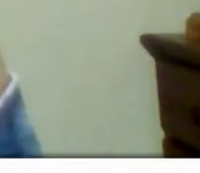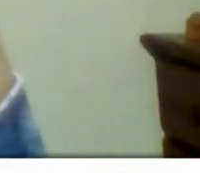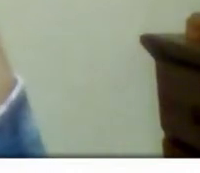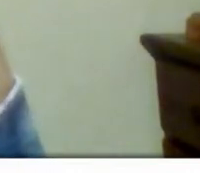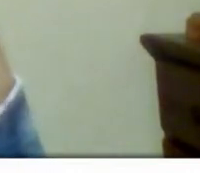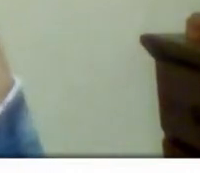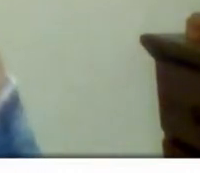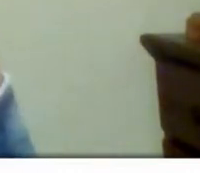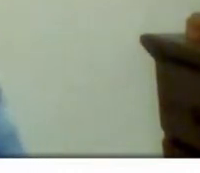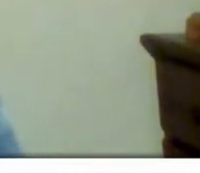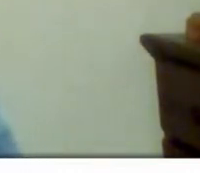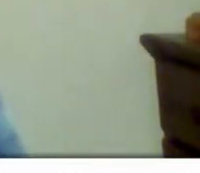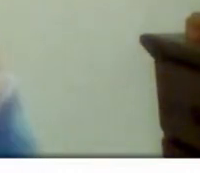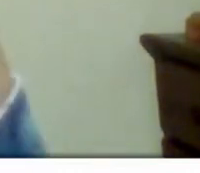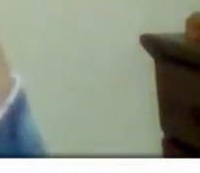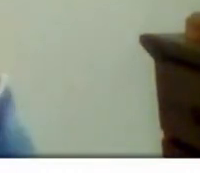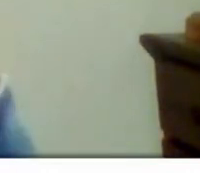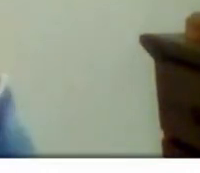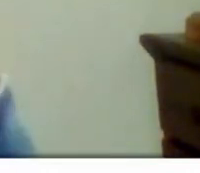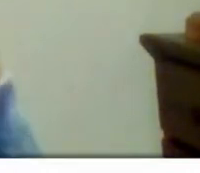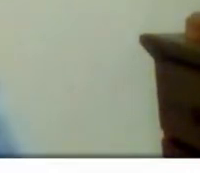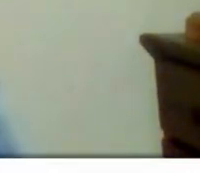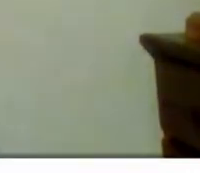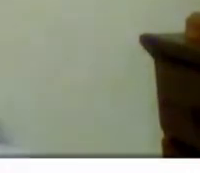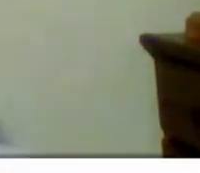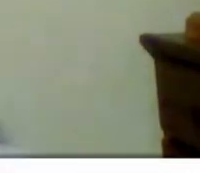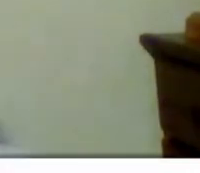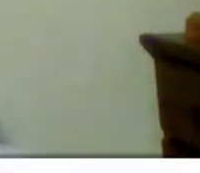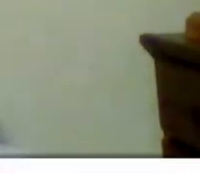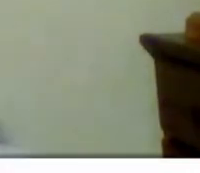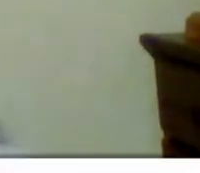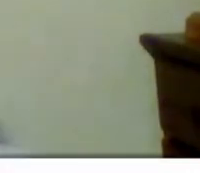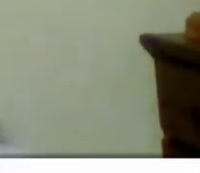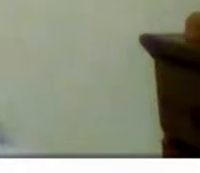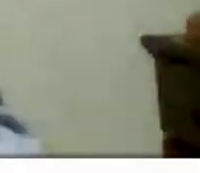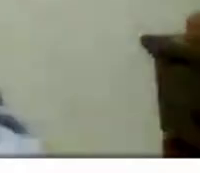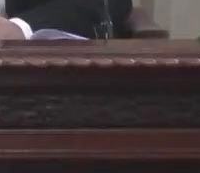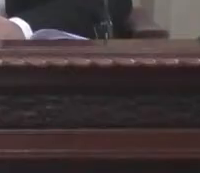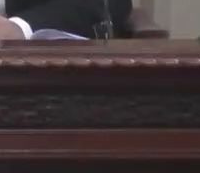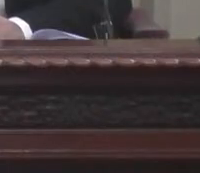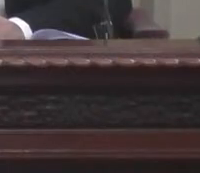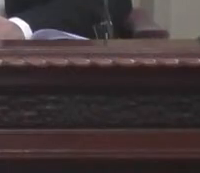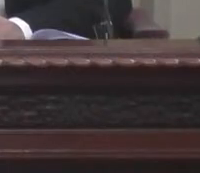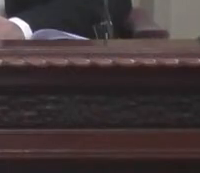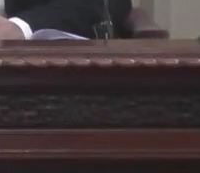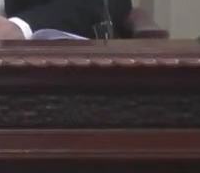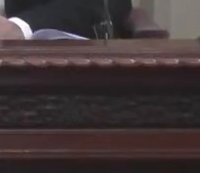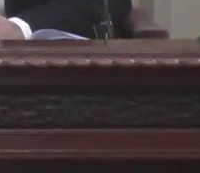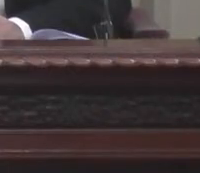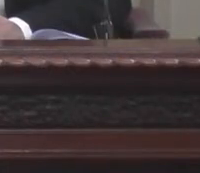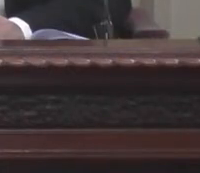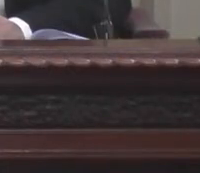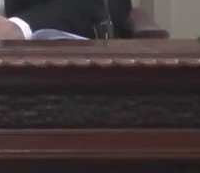y en el 56. 4 y 56. Gracias, diputada. ¿Alguien